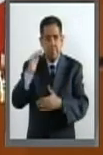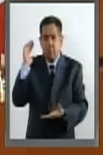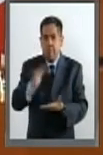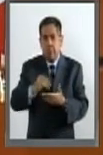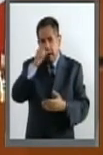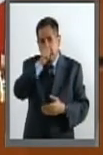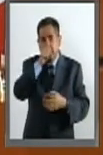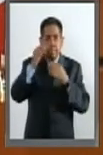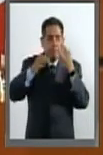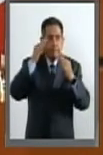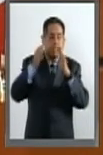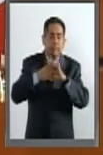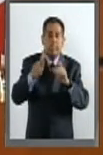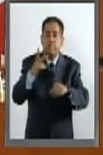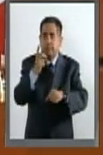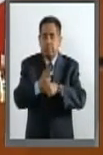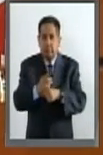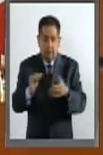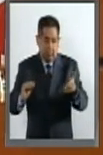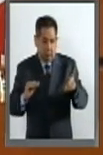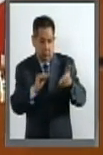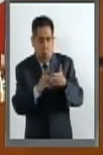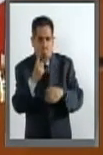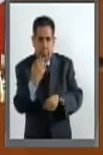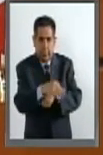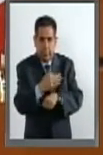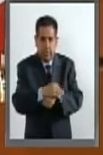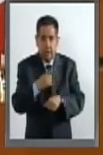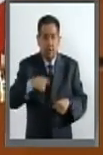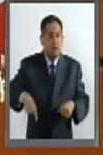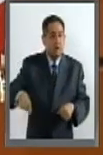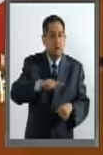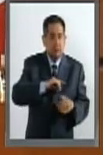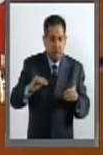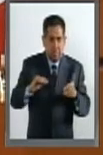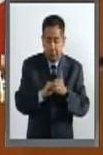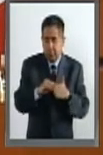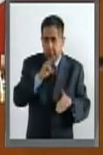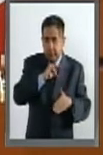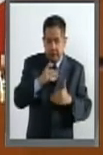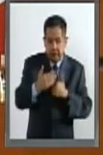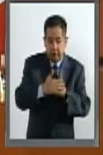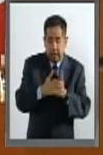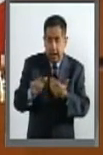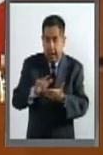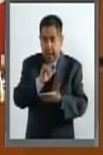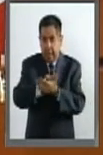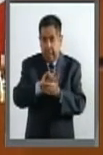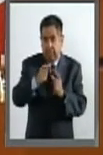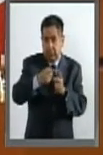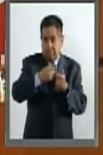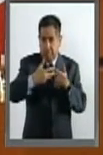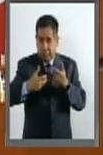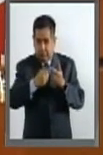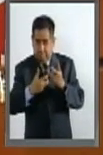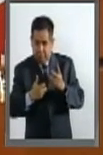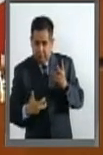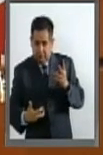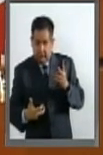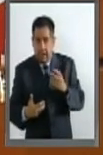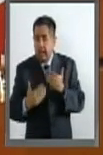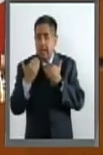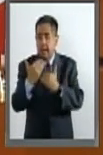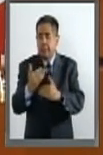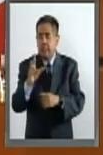campaña dispone de un transitorio que el Congreso de la Unión deberá armonizar la legislación secundaria antes del 30